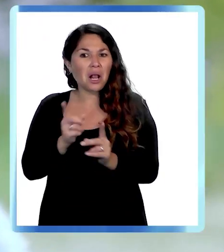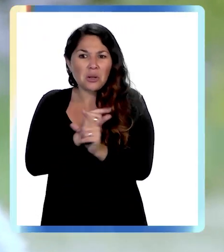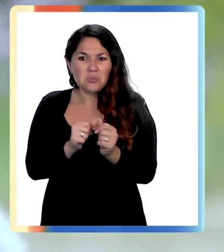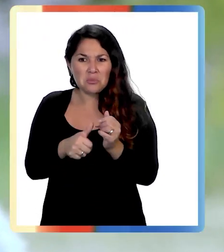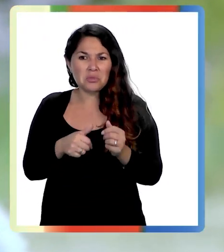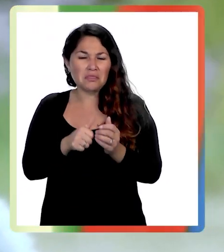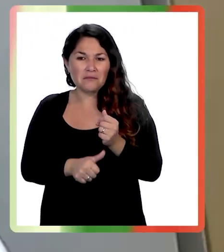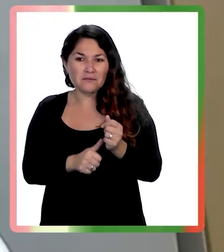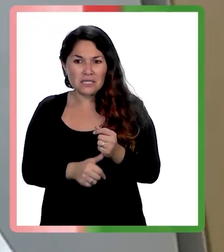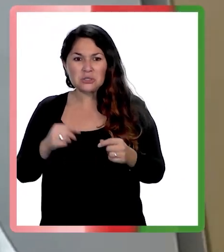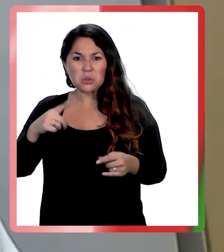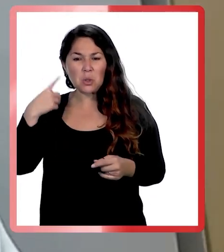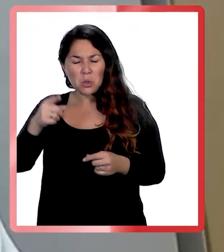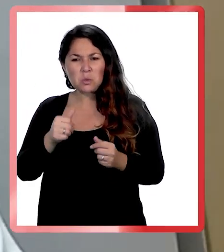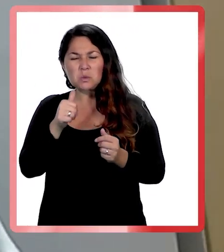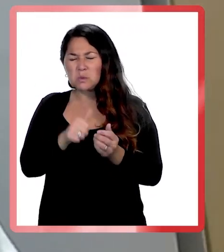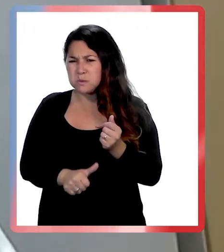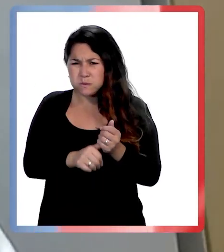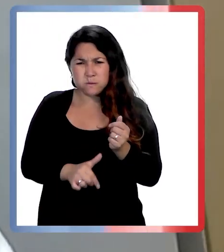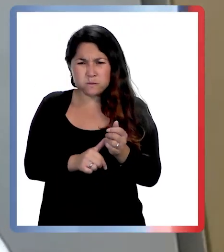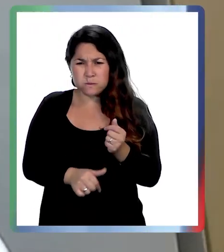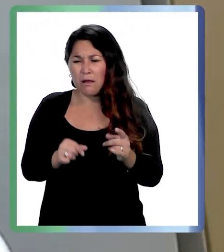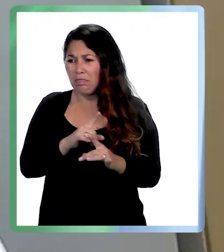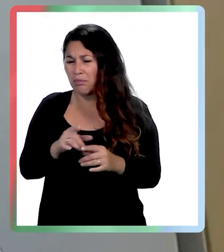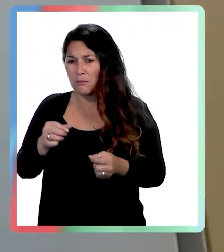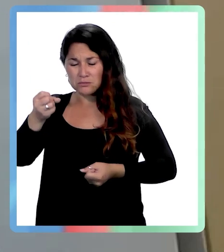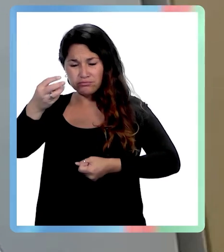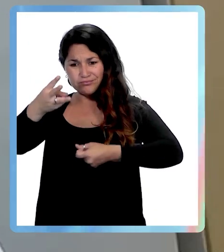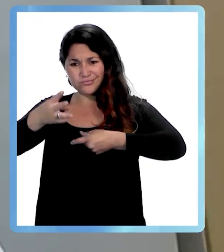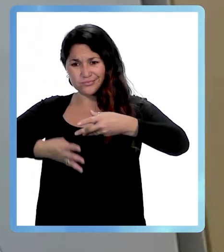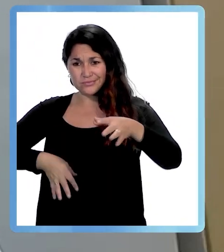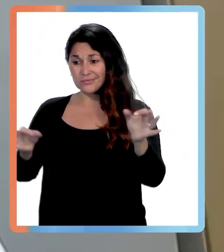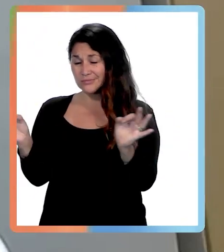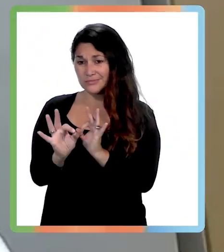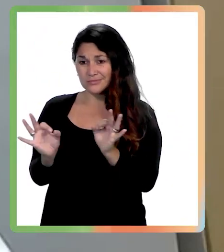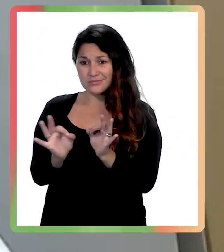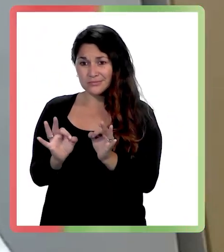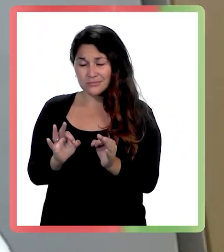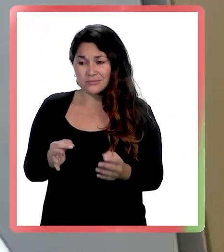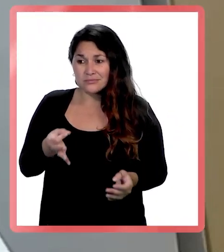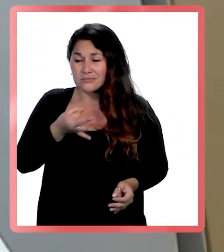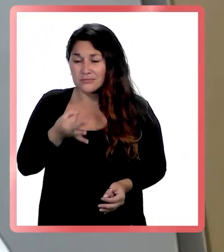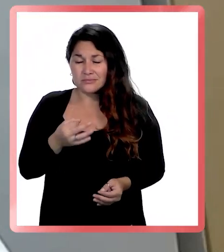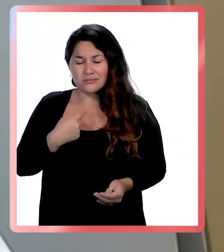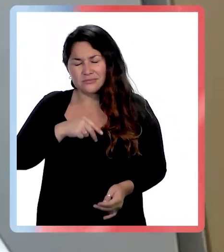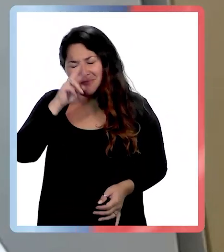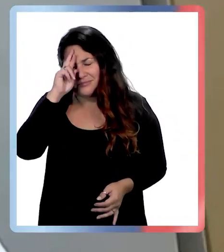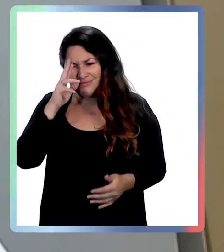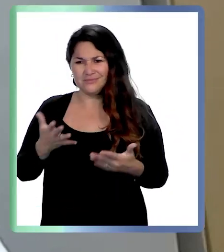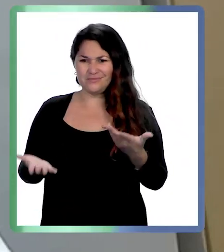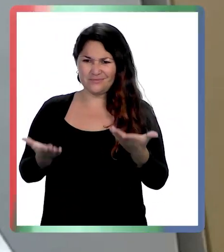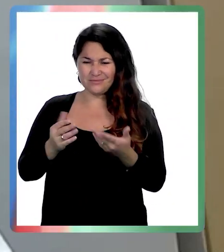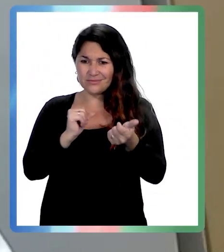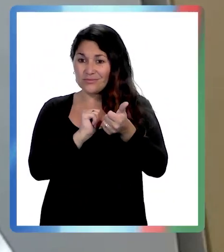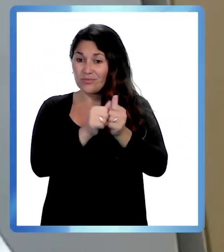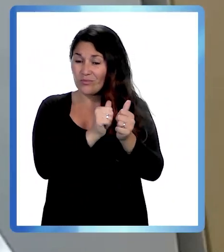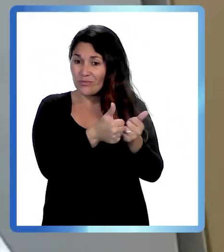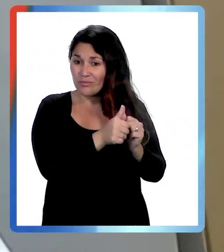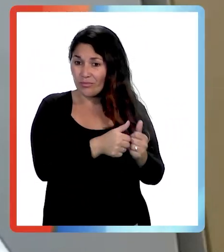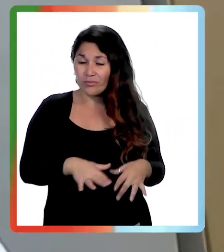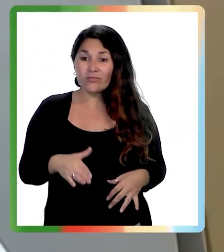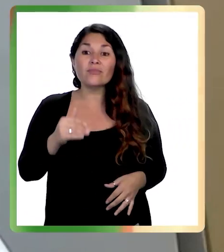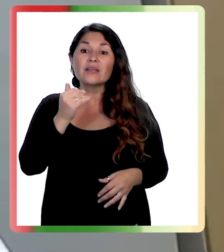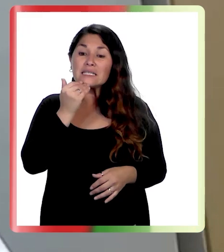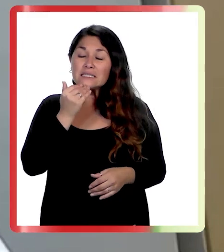día tengo diarrea, paso a veces una semana sin hacer esto, sin ir al baño, y está esta cuestión errática que también